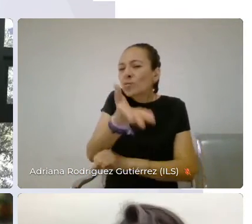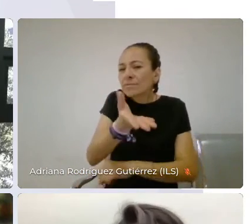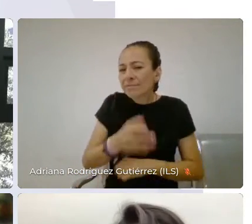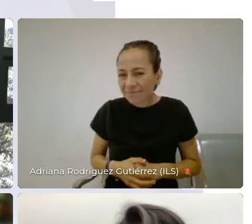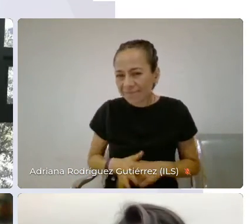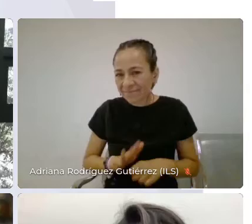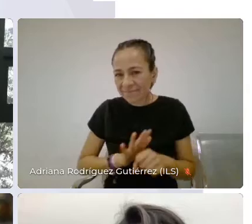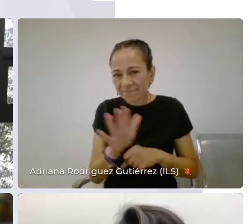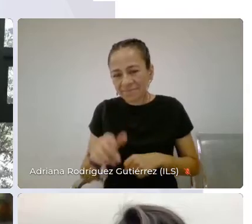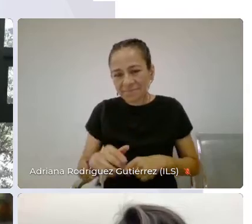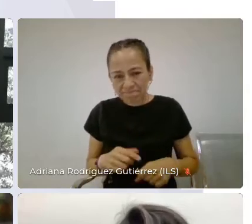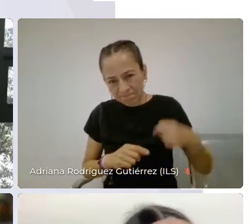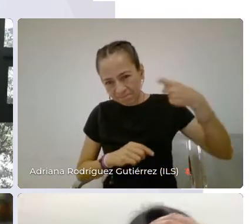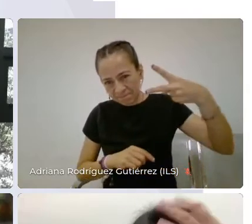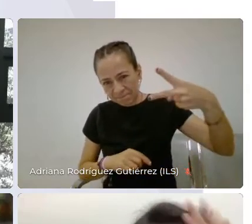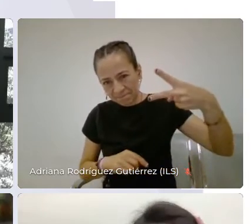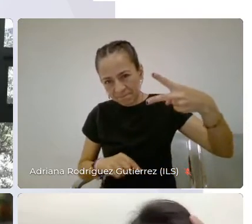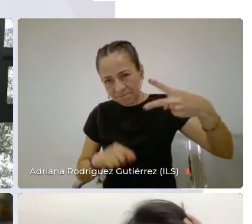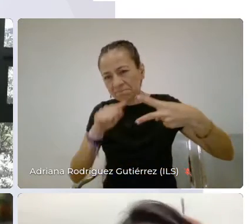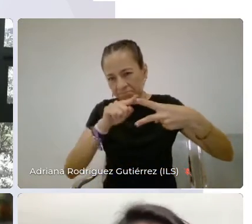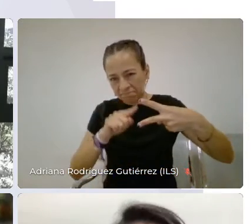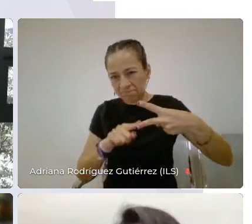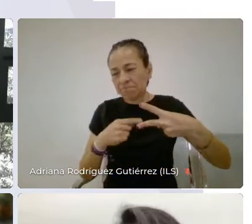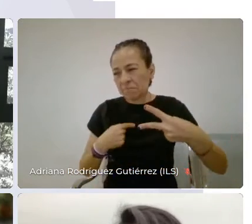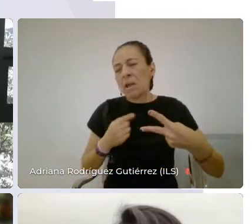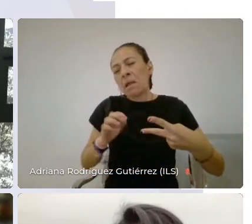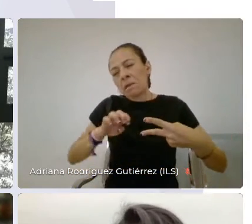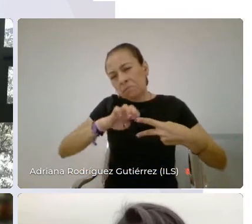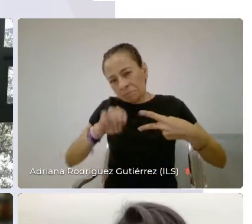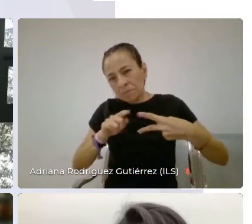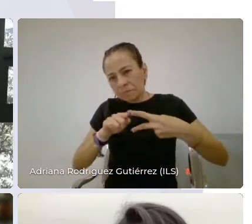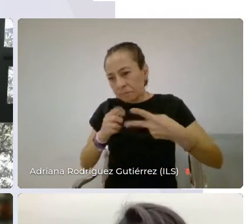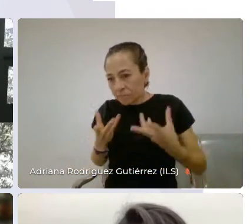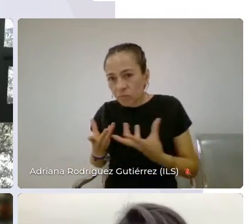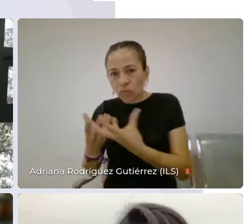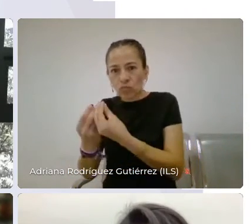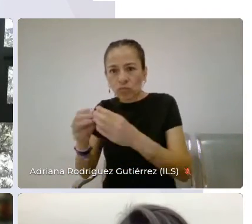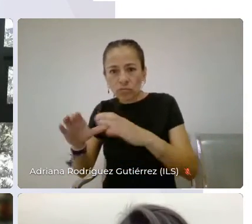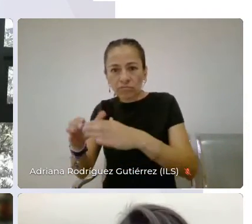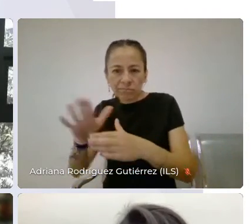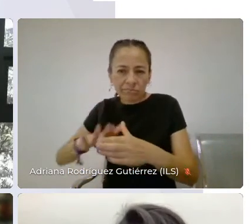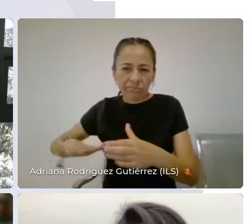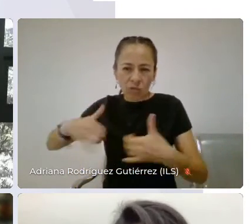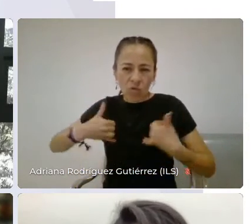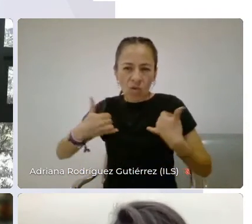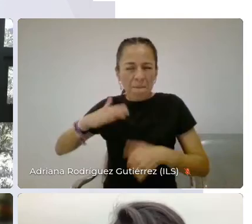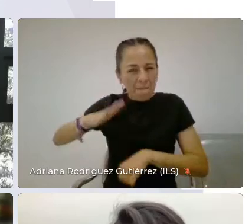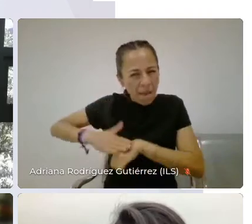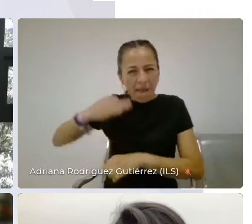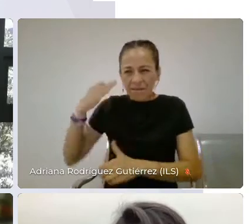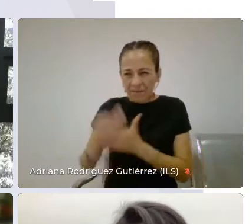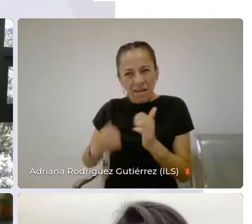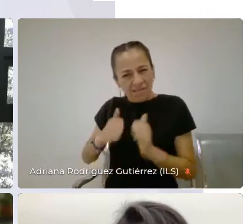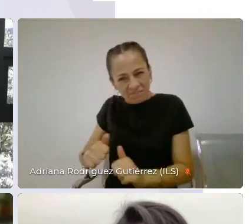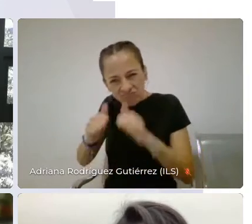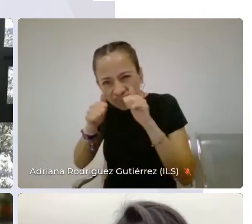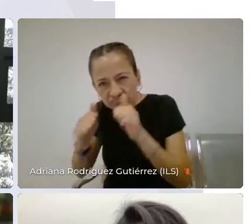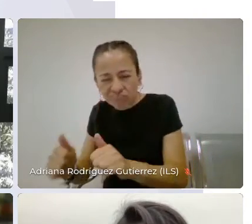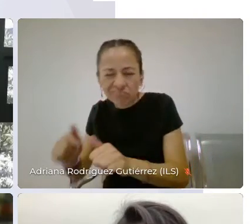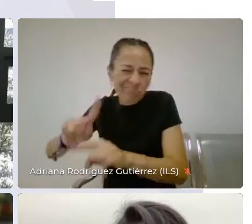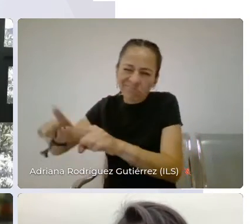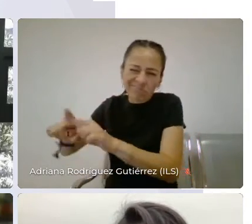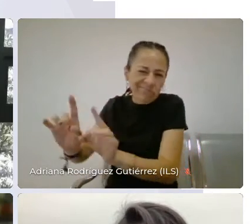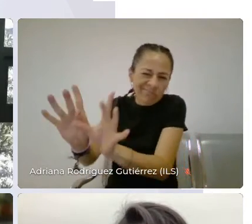dos cosas. Trabajando por lo menos con juventudes en comunidades vulnerables, creo que una de las cosas que nos ha